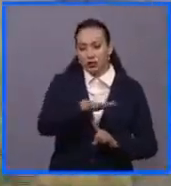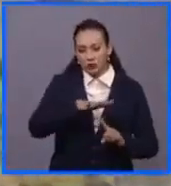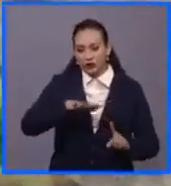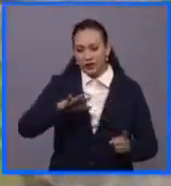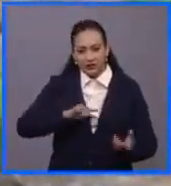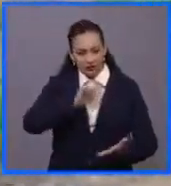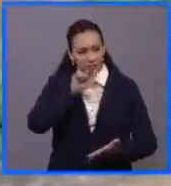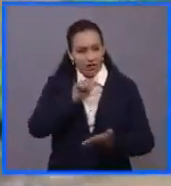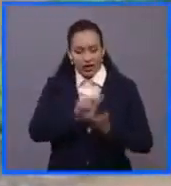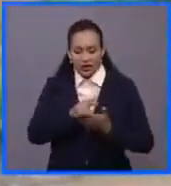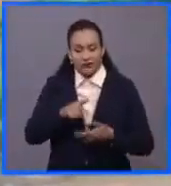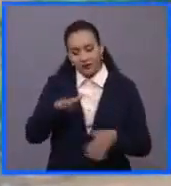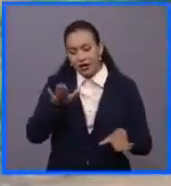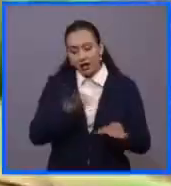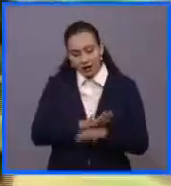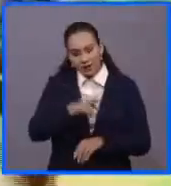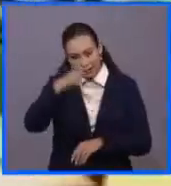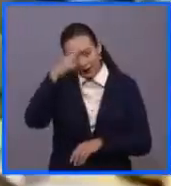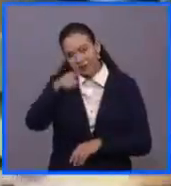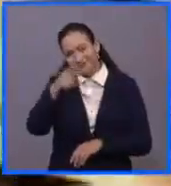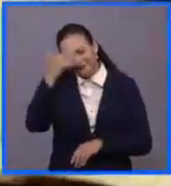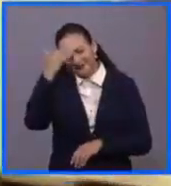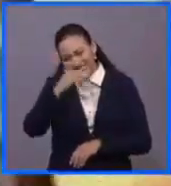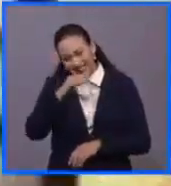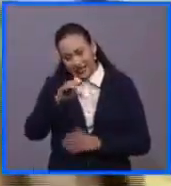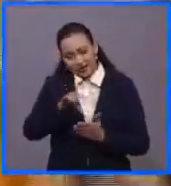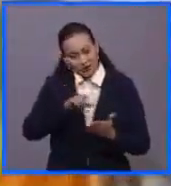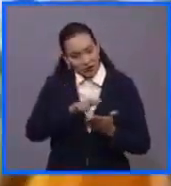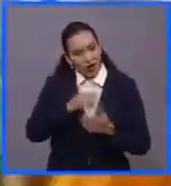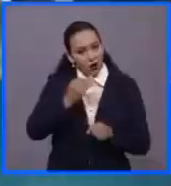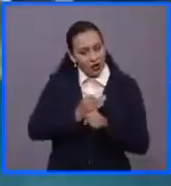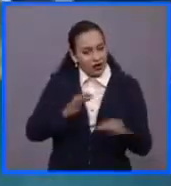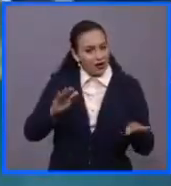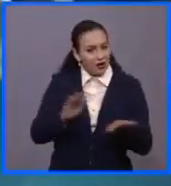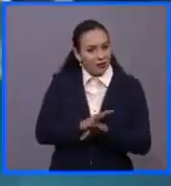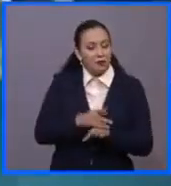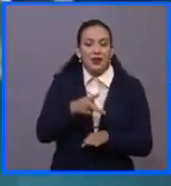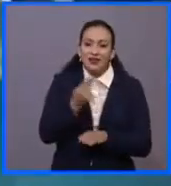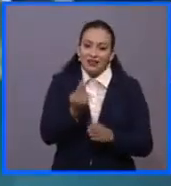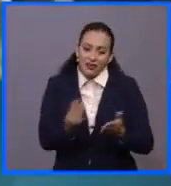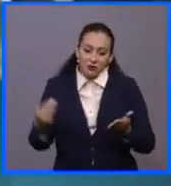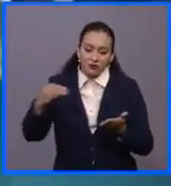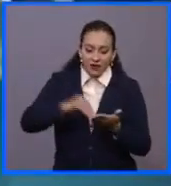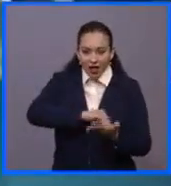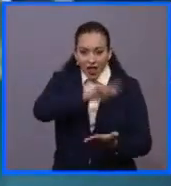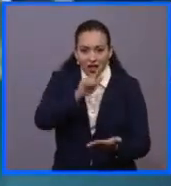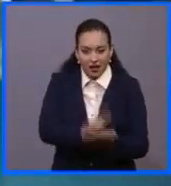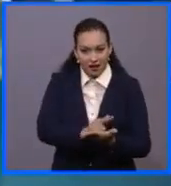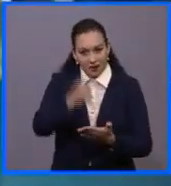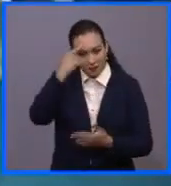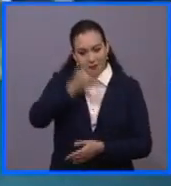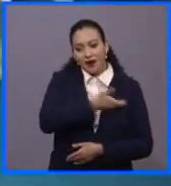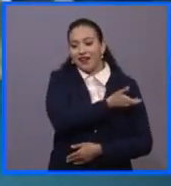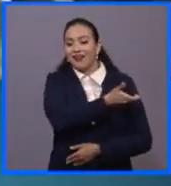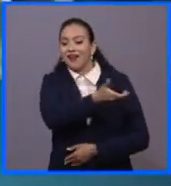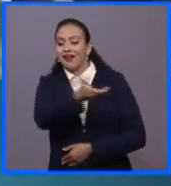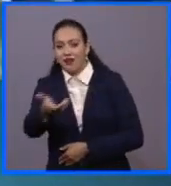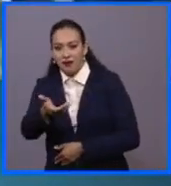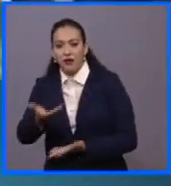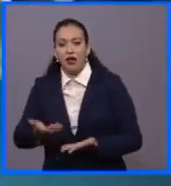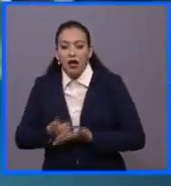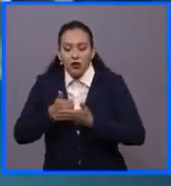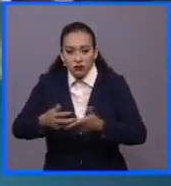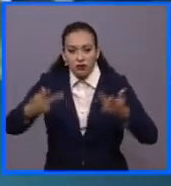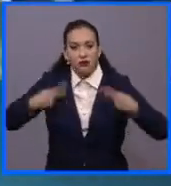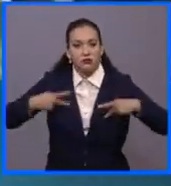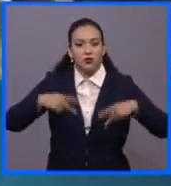jurídicos que vive el país, urge un código de procedimientos agrarios. Coincidieron especialistas durante la presentación del libro